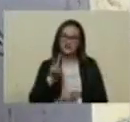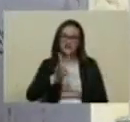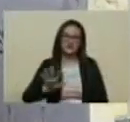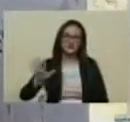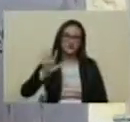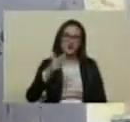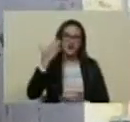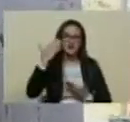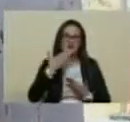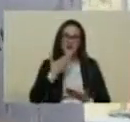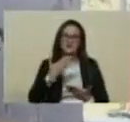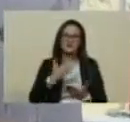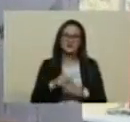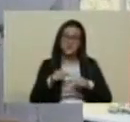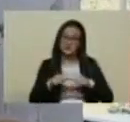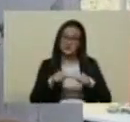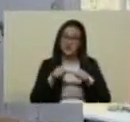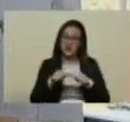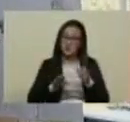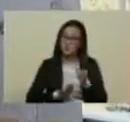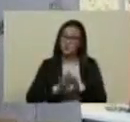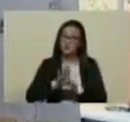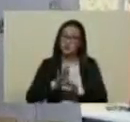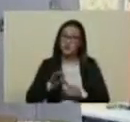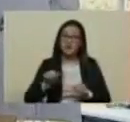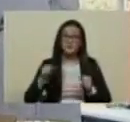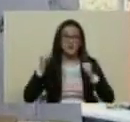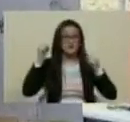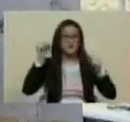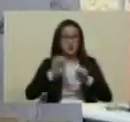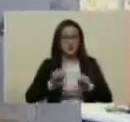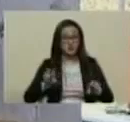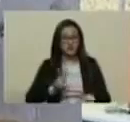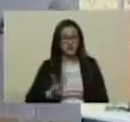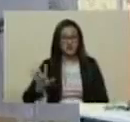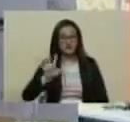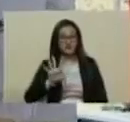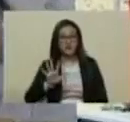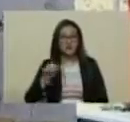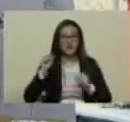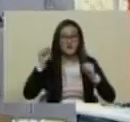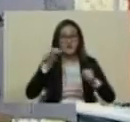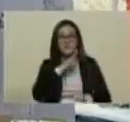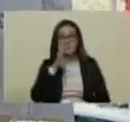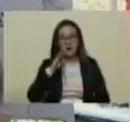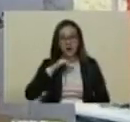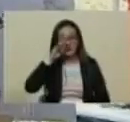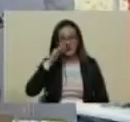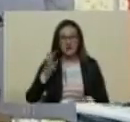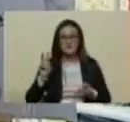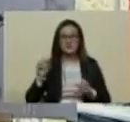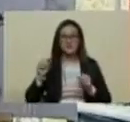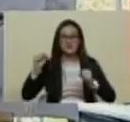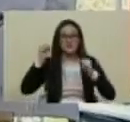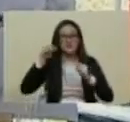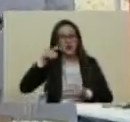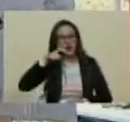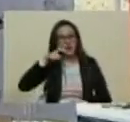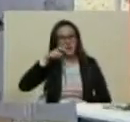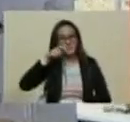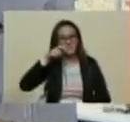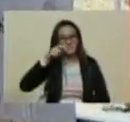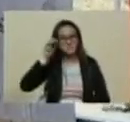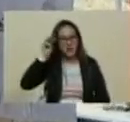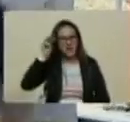Venezuela! ¡Sigamos adelante! ¡Que viva la educación de Venezuela! ¡Que viva las madres! ¡Que viva los maestros! ¡Que viva los